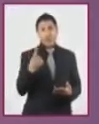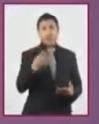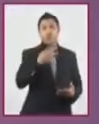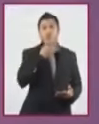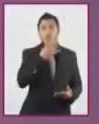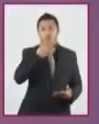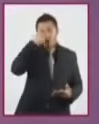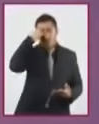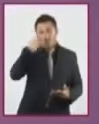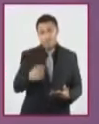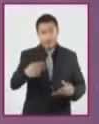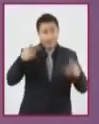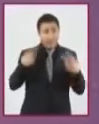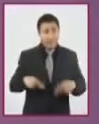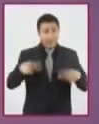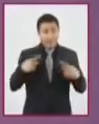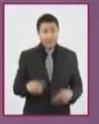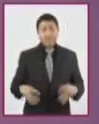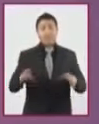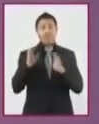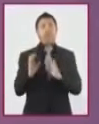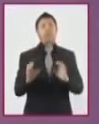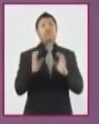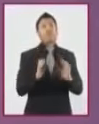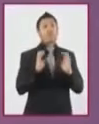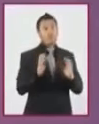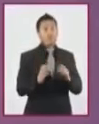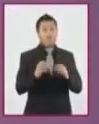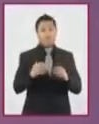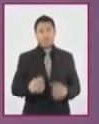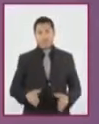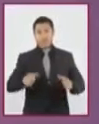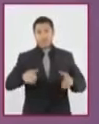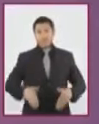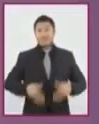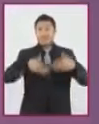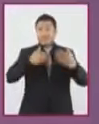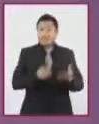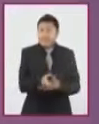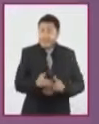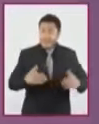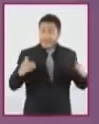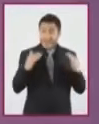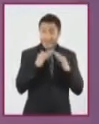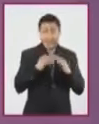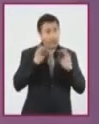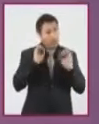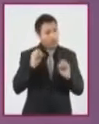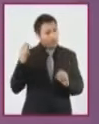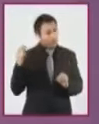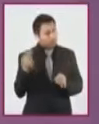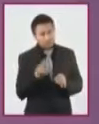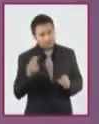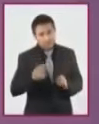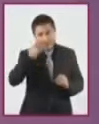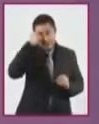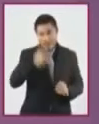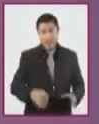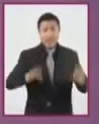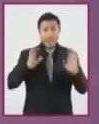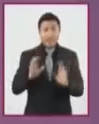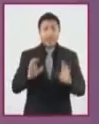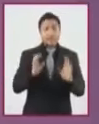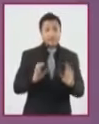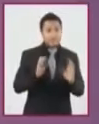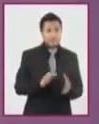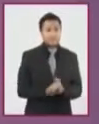minuto para que la gente pueda tomar las medidas, desalojar o hacer lo que ellos requieran hacer durante todo ese tiempo